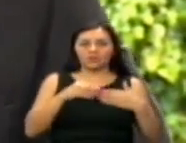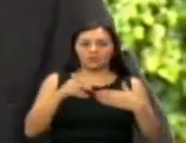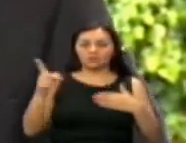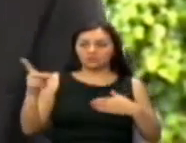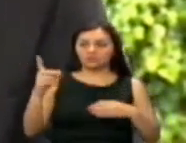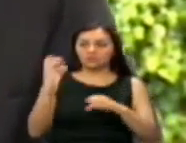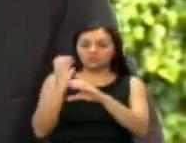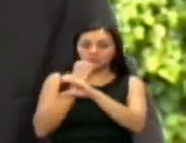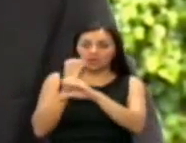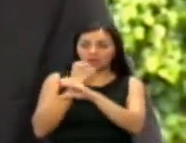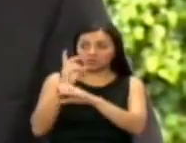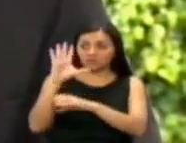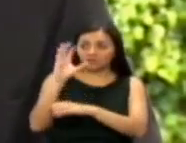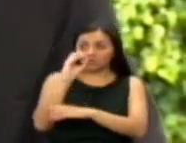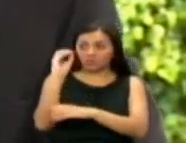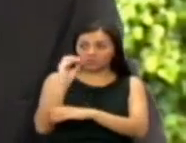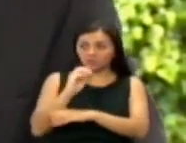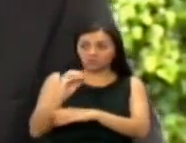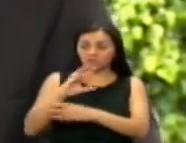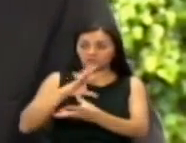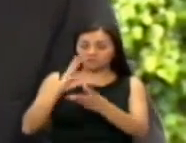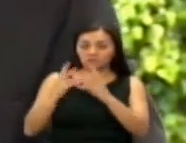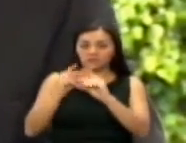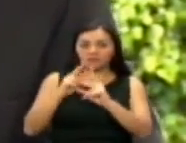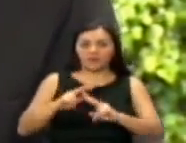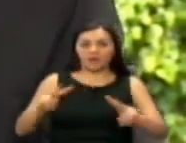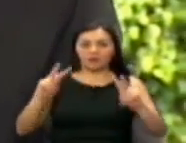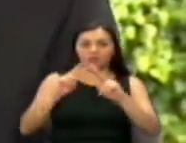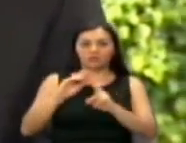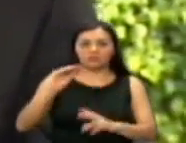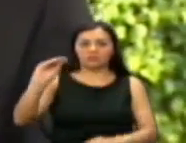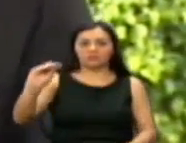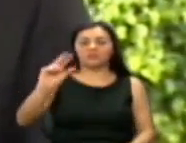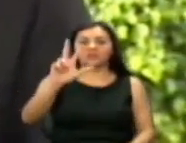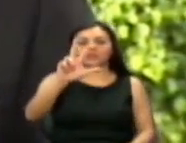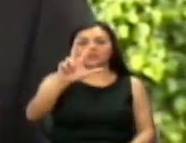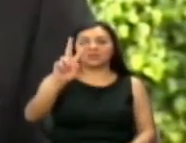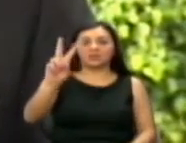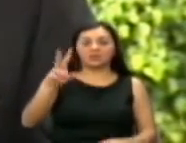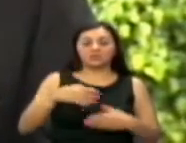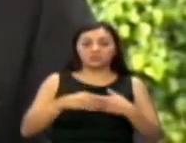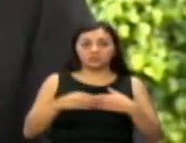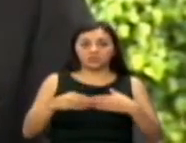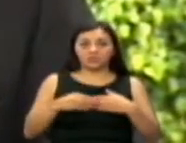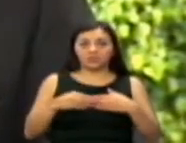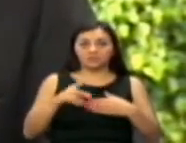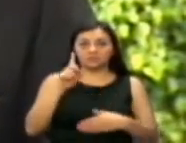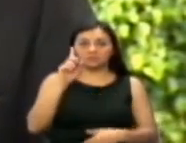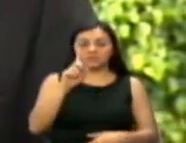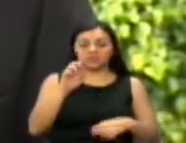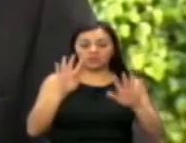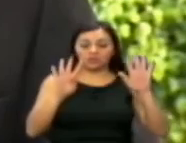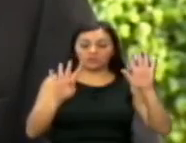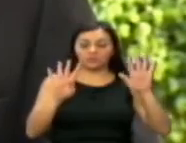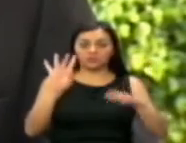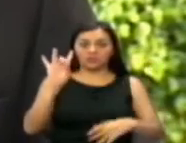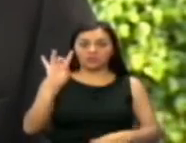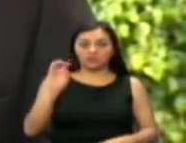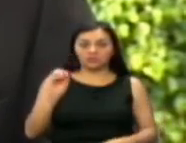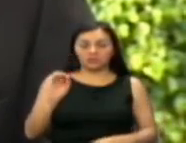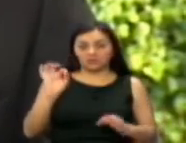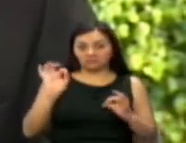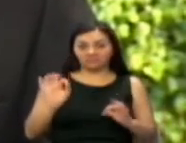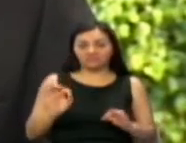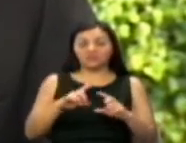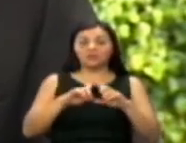5%, le doy, César, ¿no?, el valor exacto. $32 llevados a valores de 1980. Entonces, en